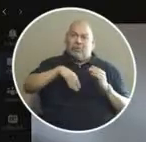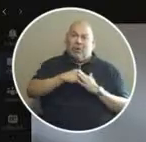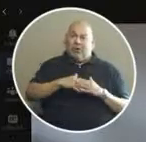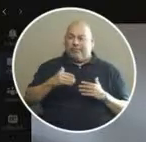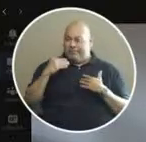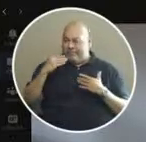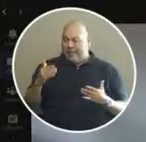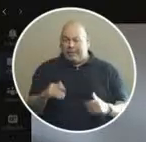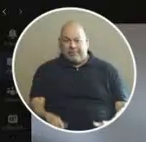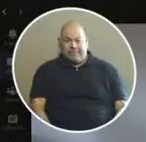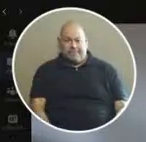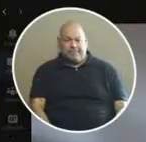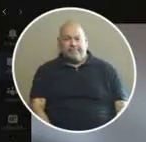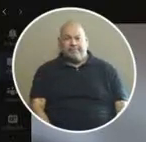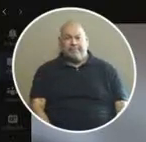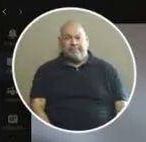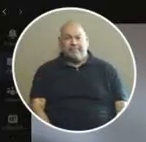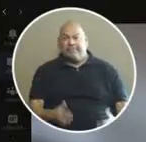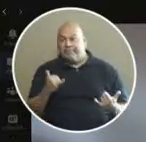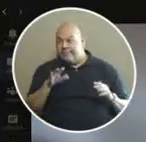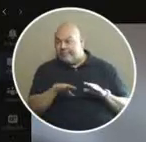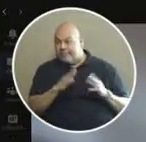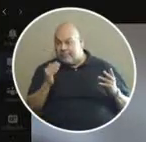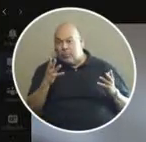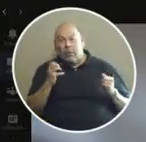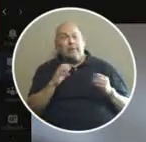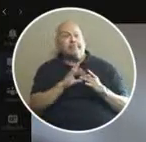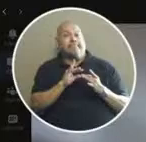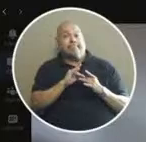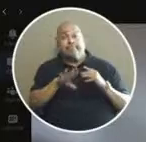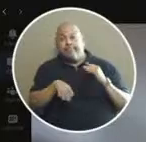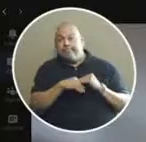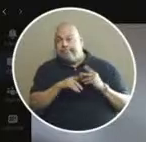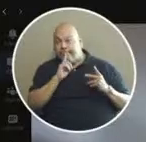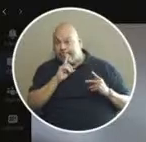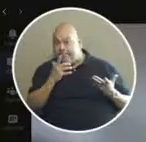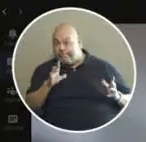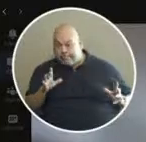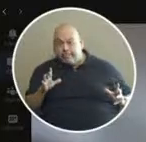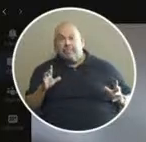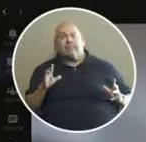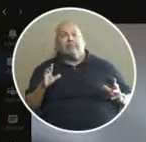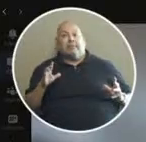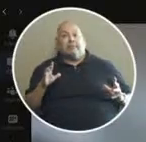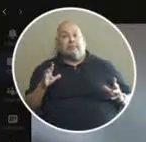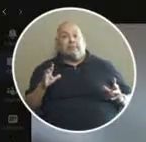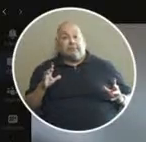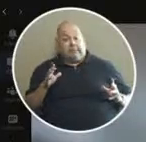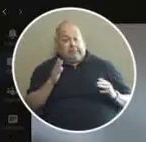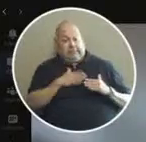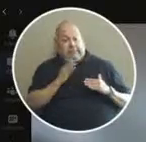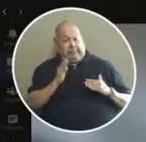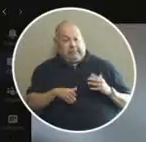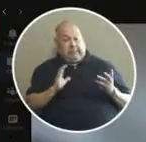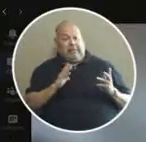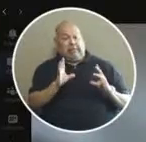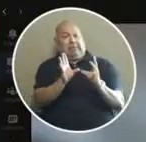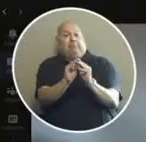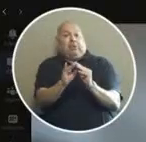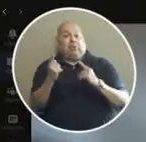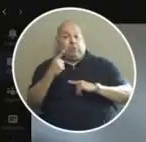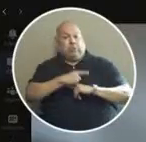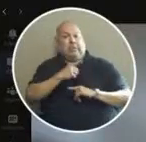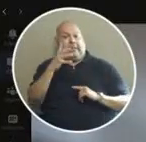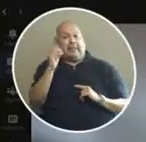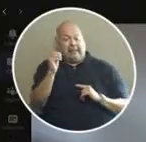Thank you, gentlemen. I'll leave it open if you all wanted to close it out. Otherwise, this ends our press conference for